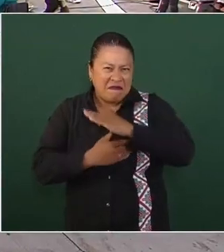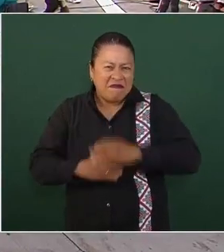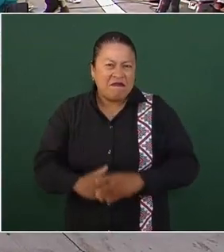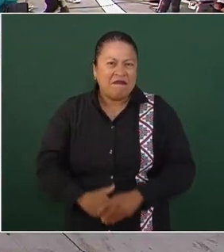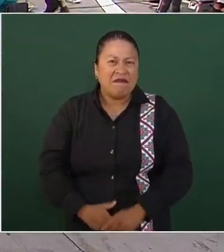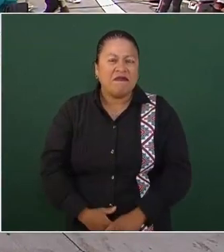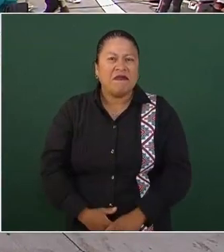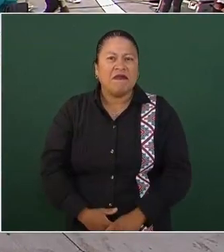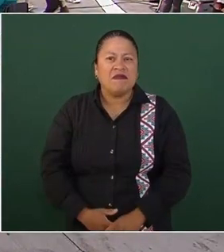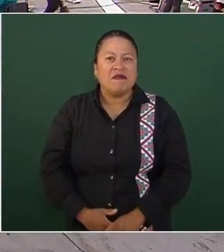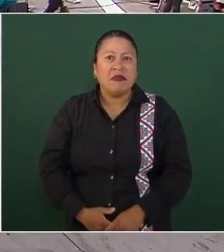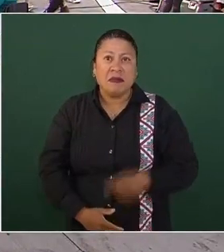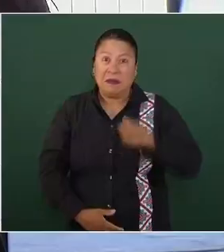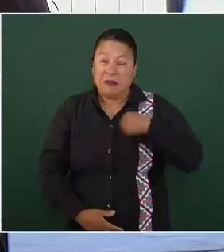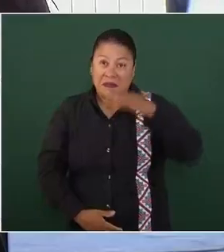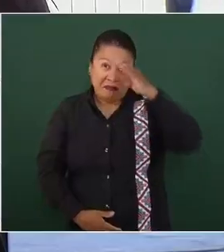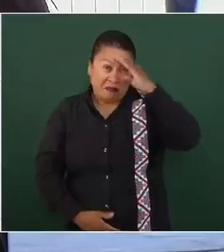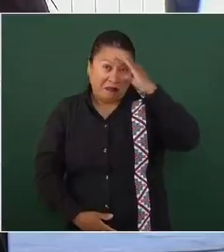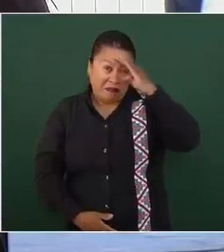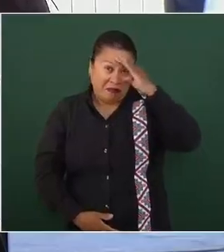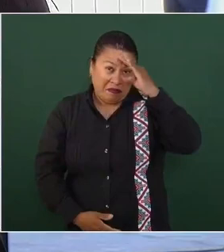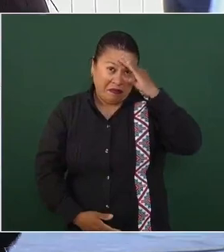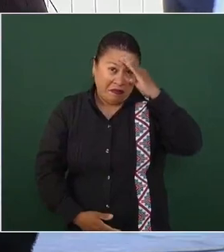yo pienso que